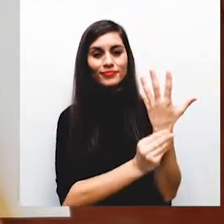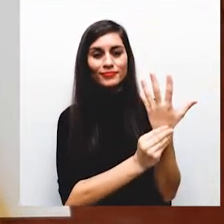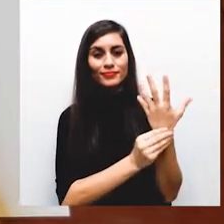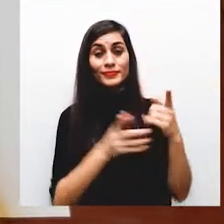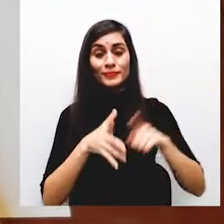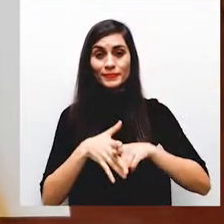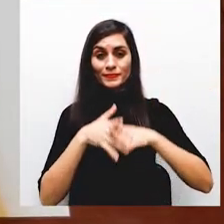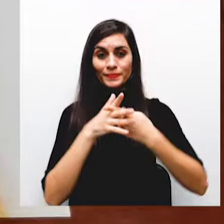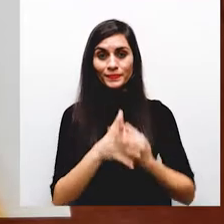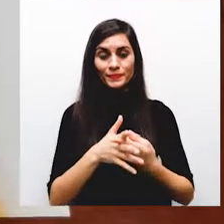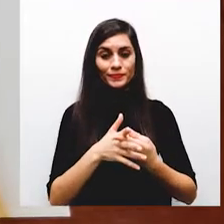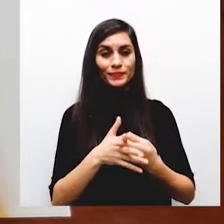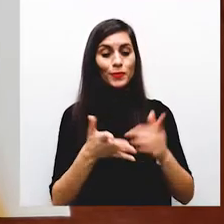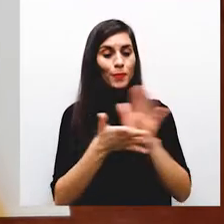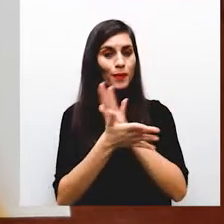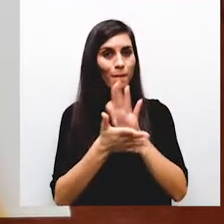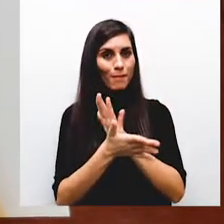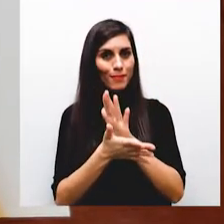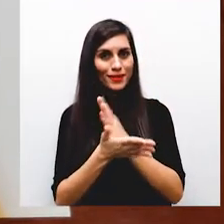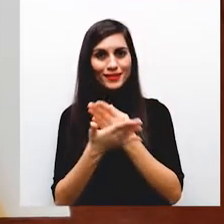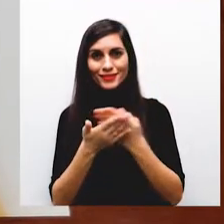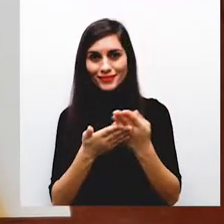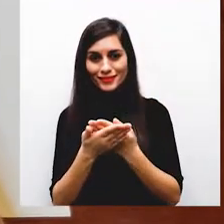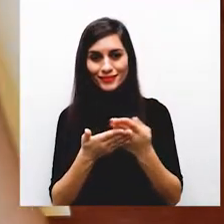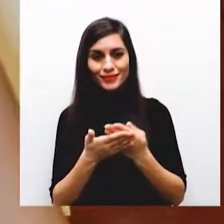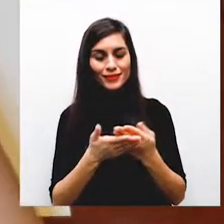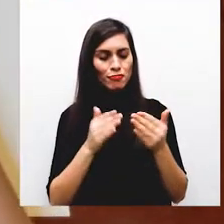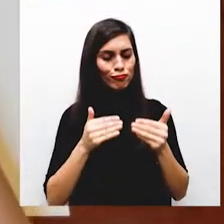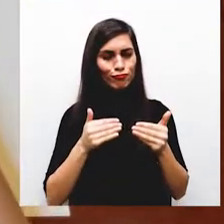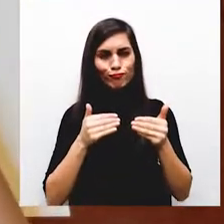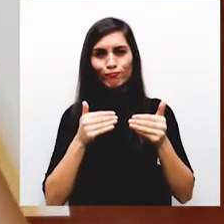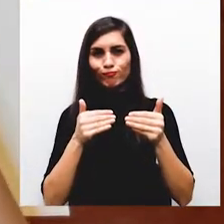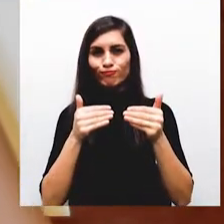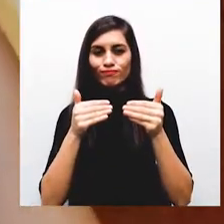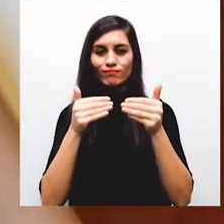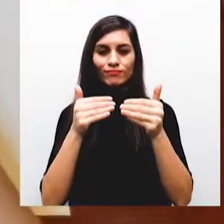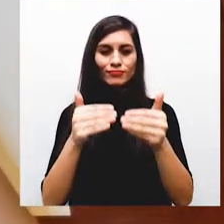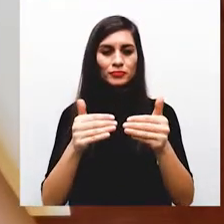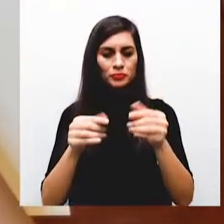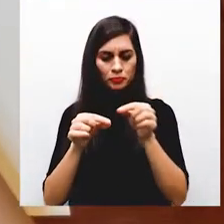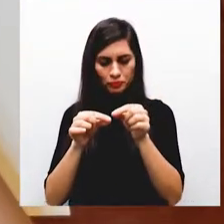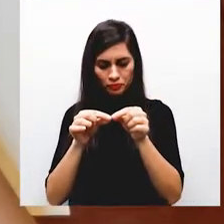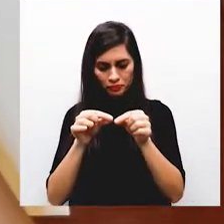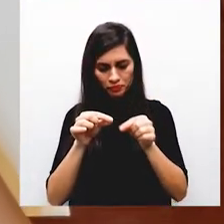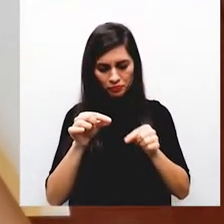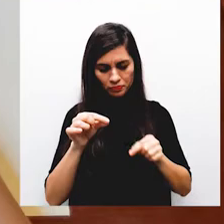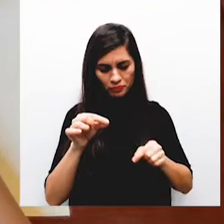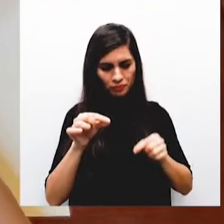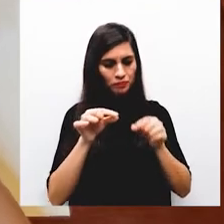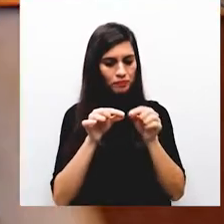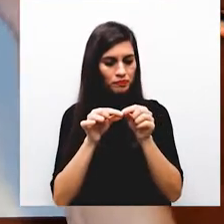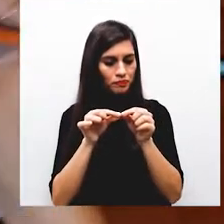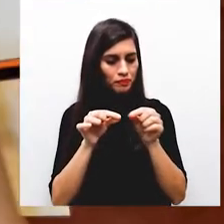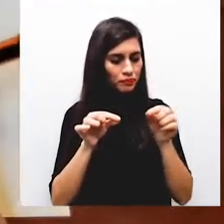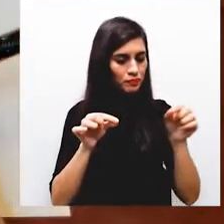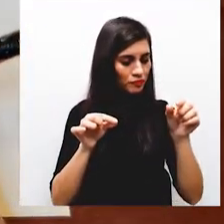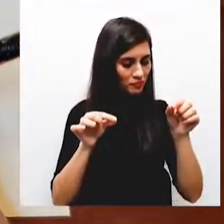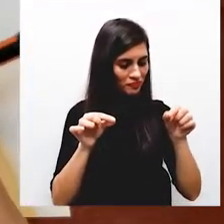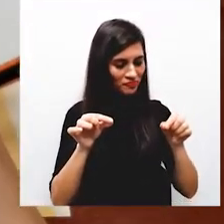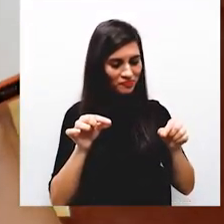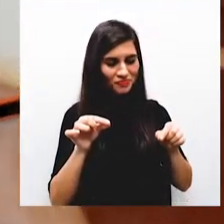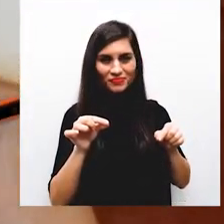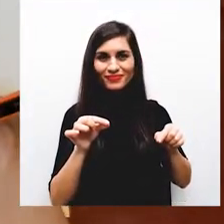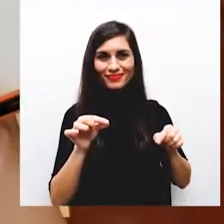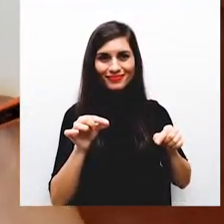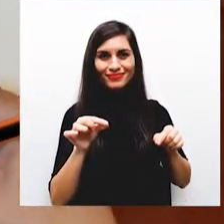final? Entonces, comenzamos con una hoja en blanco y comenzamos a delinear las formas que más nos gusten.